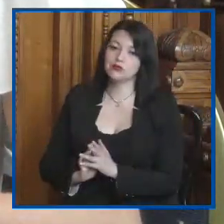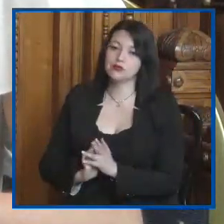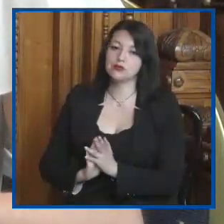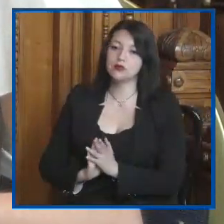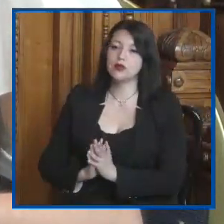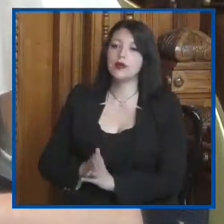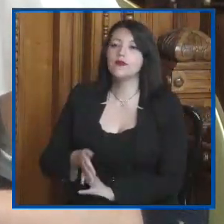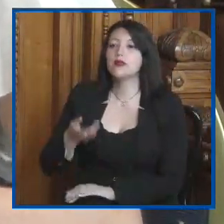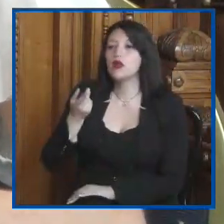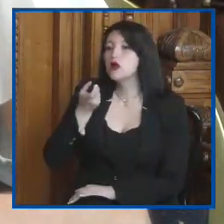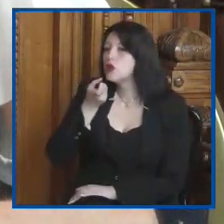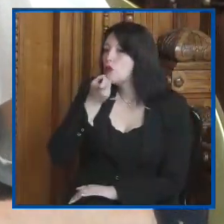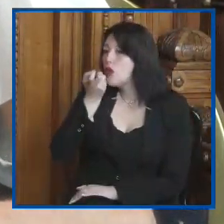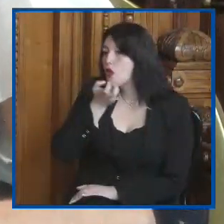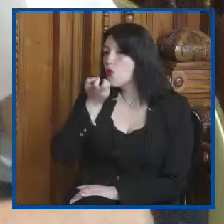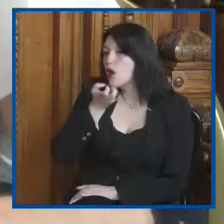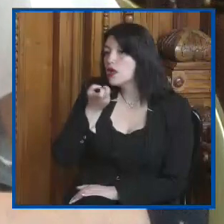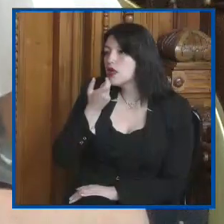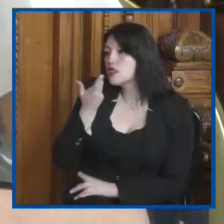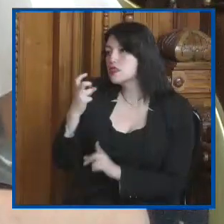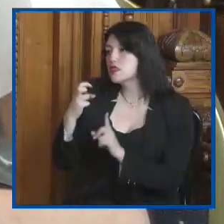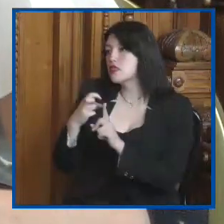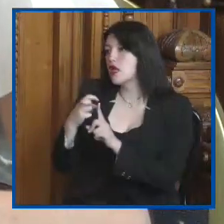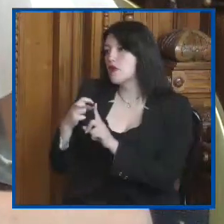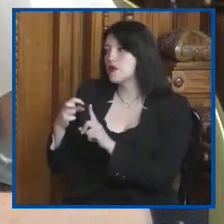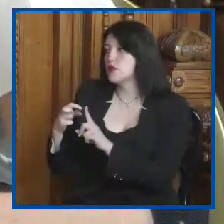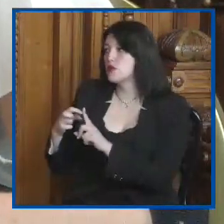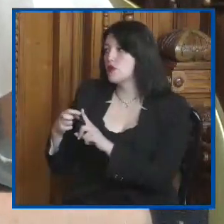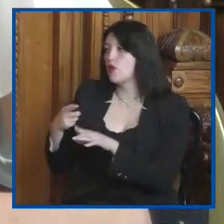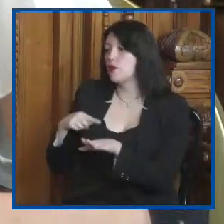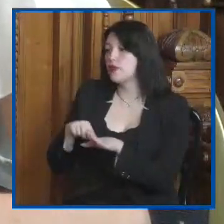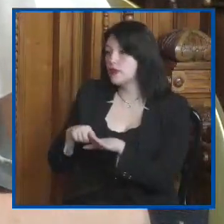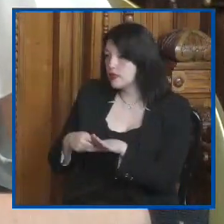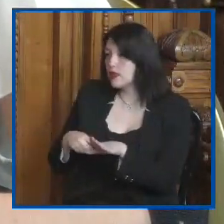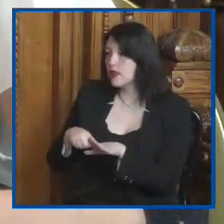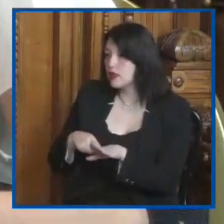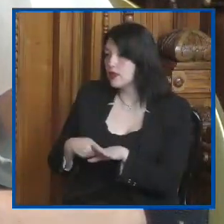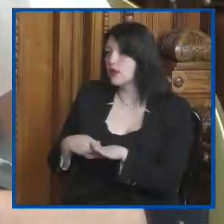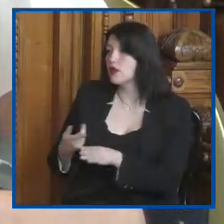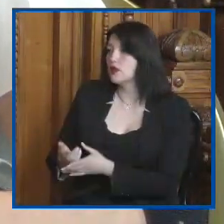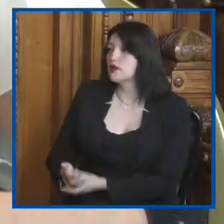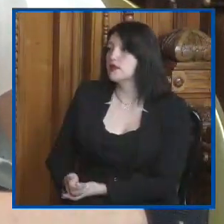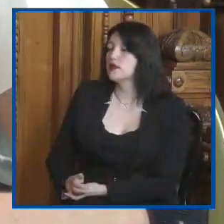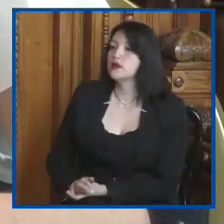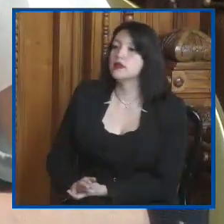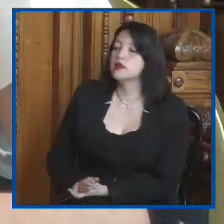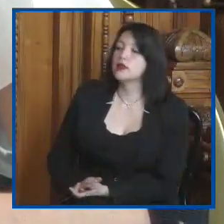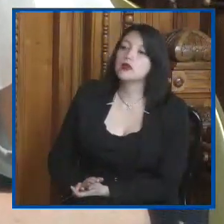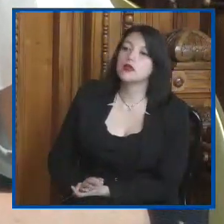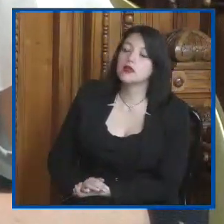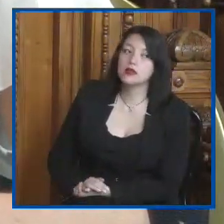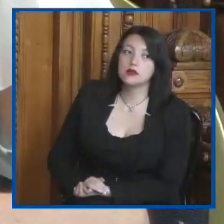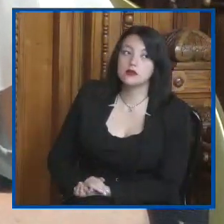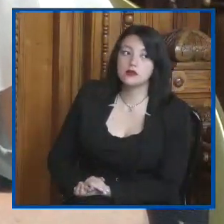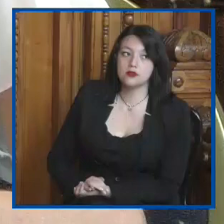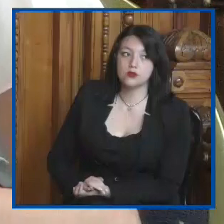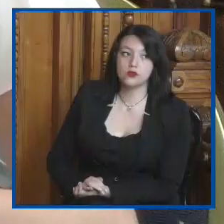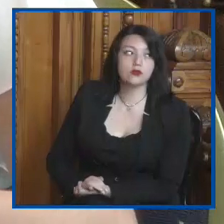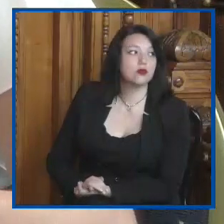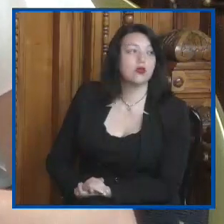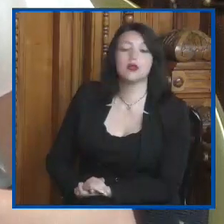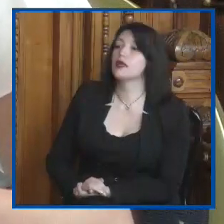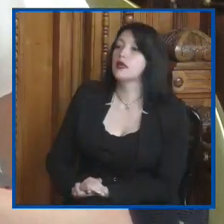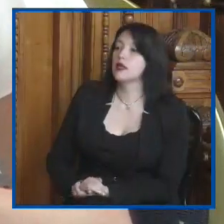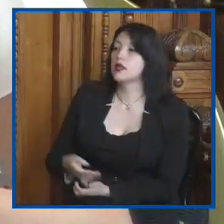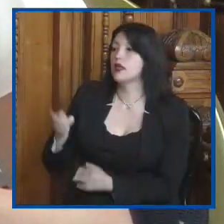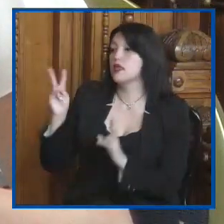usando terminología complicada para entendernos, hacernos entender. Y